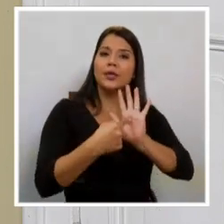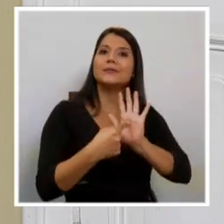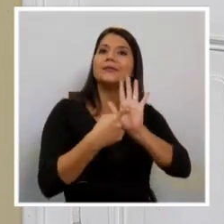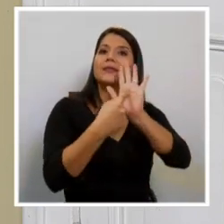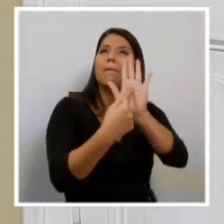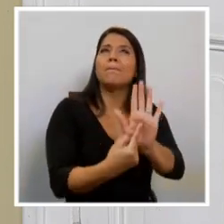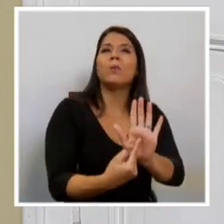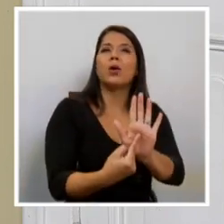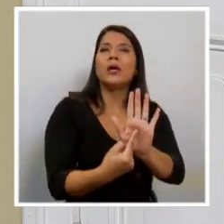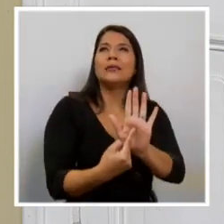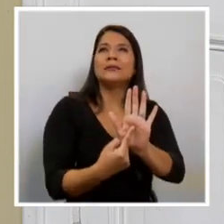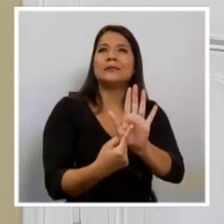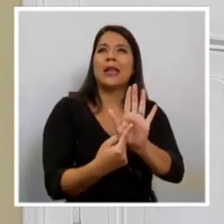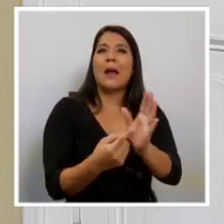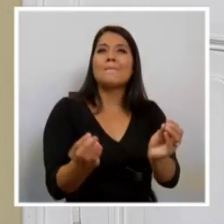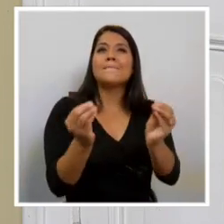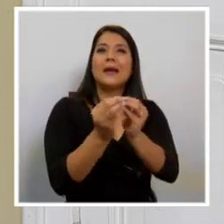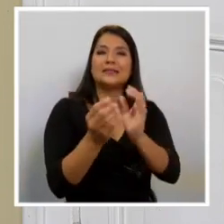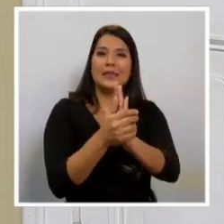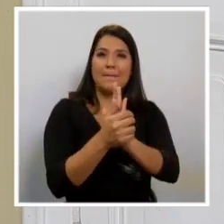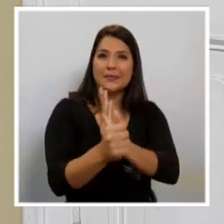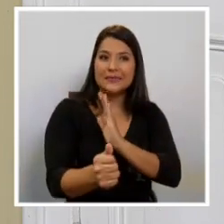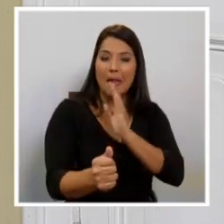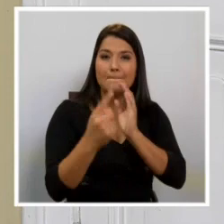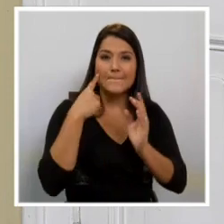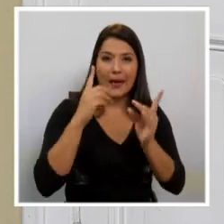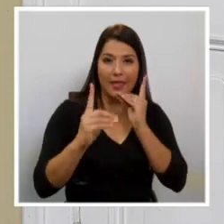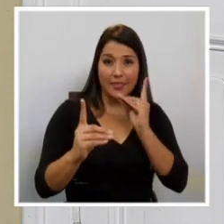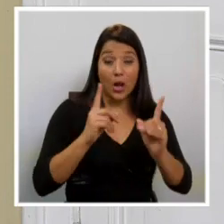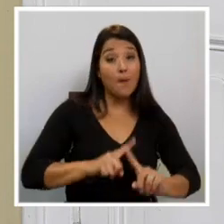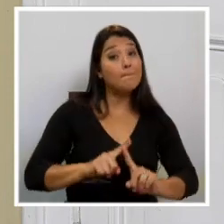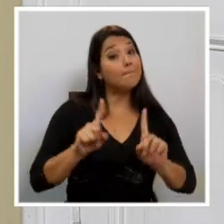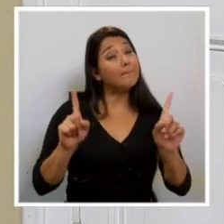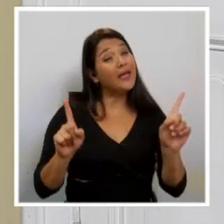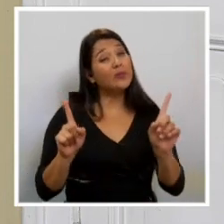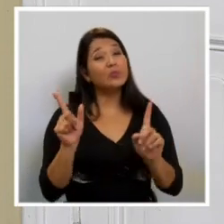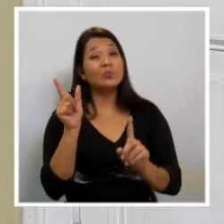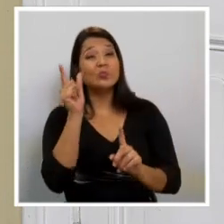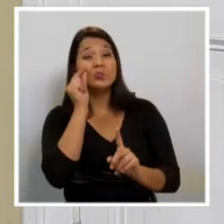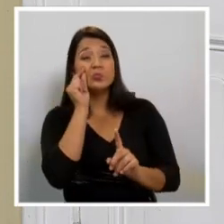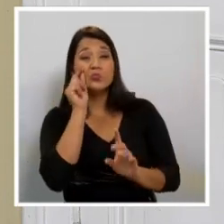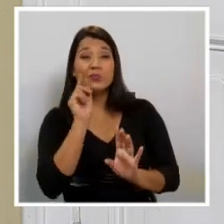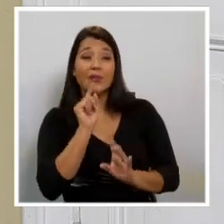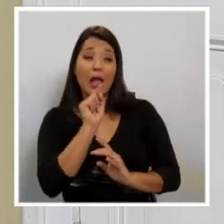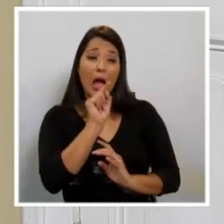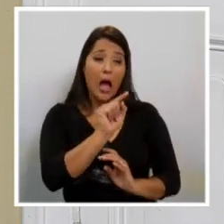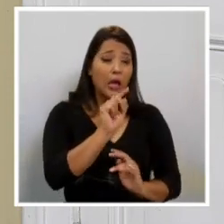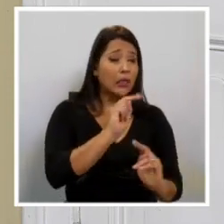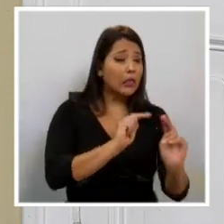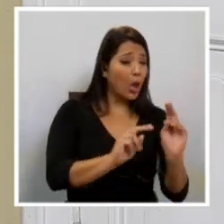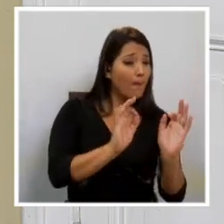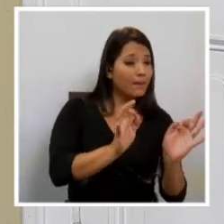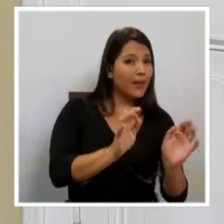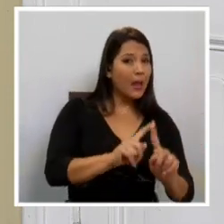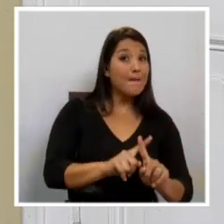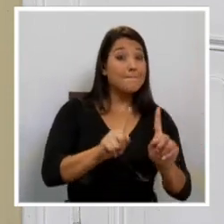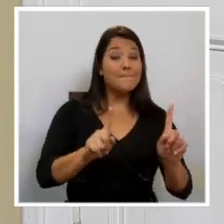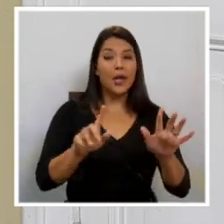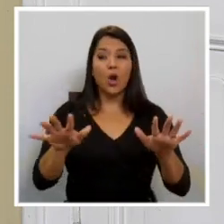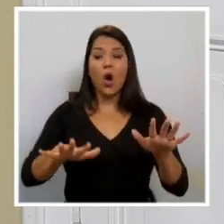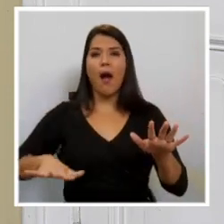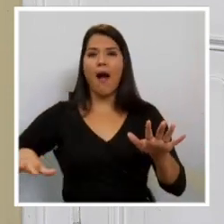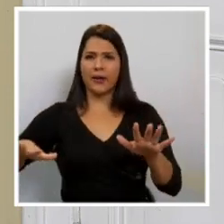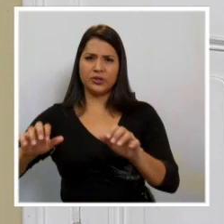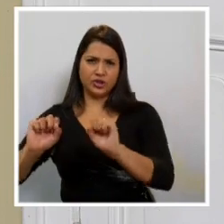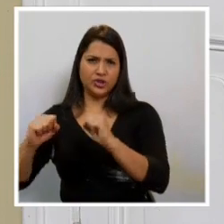una, diría yo, digamos, mayor capacidad de diálogo, pero curiosamente De ahí hacia los sectores, y ya no solo